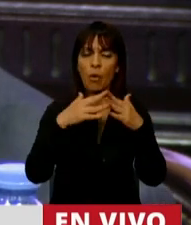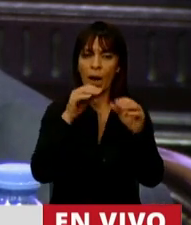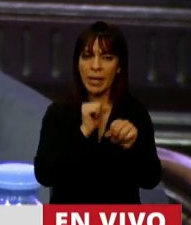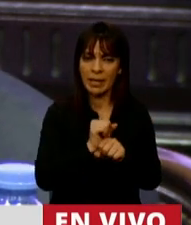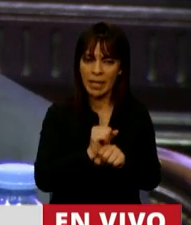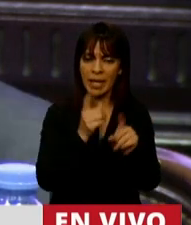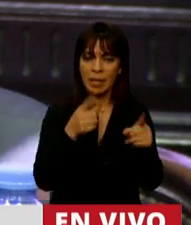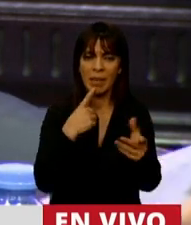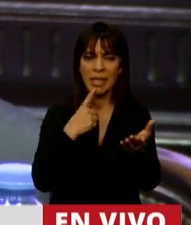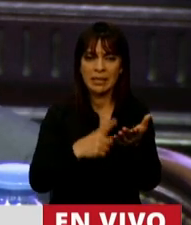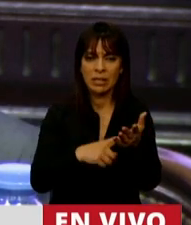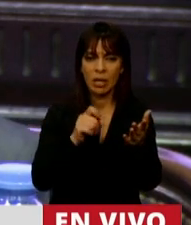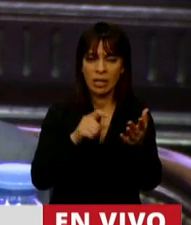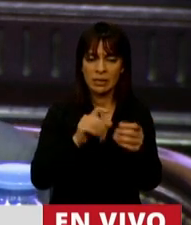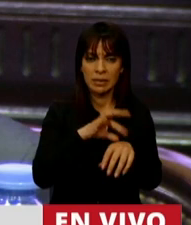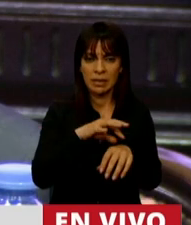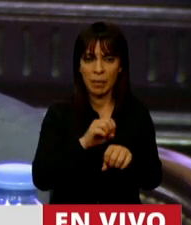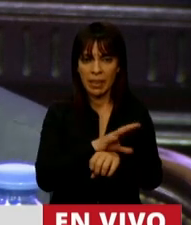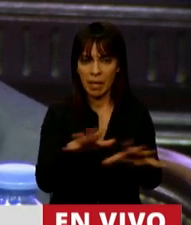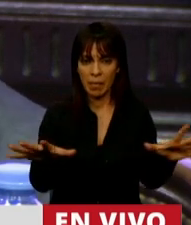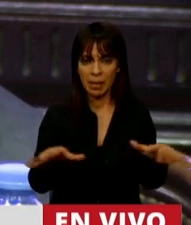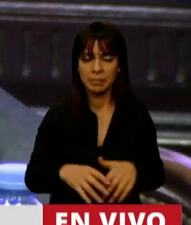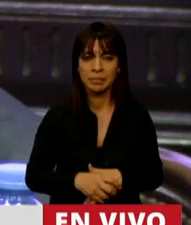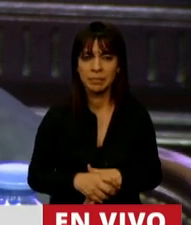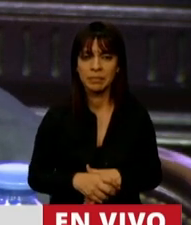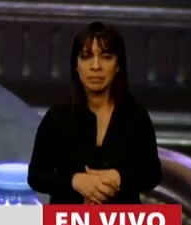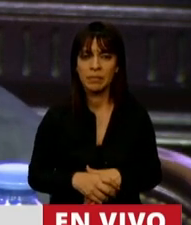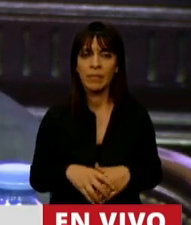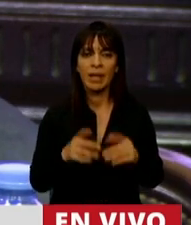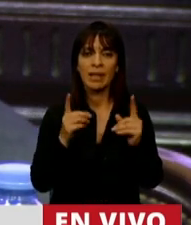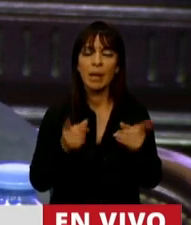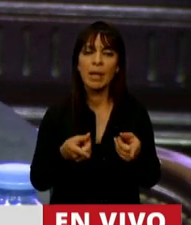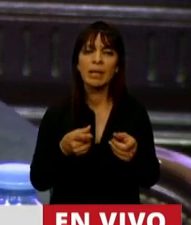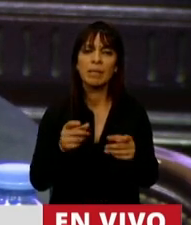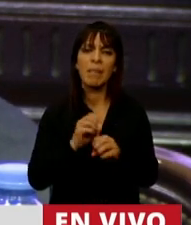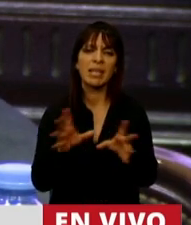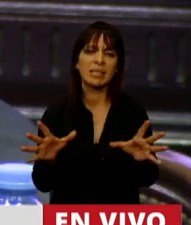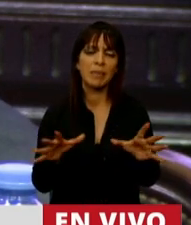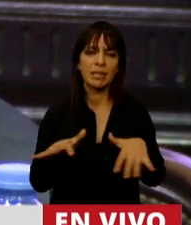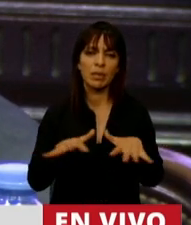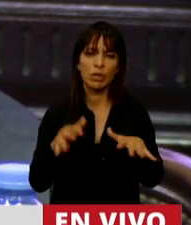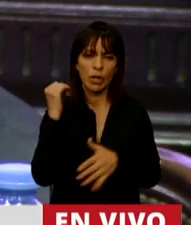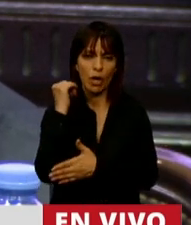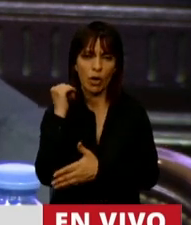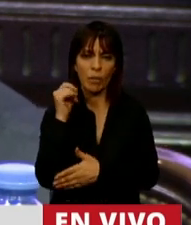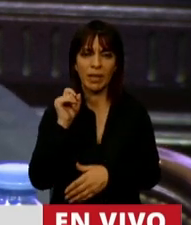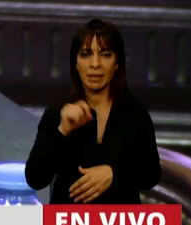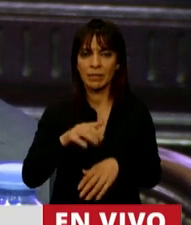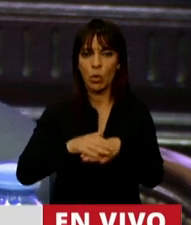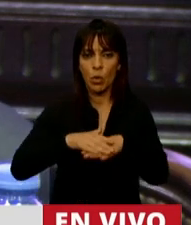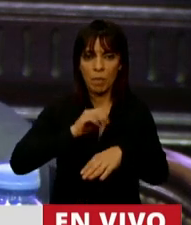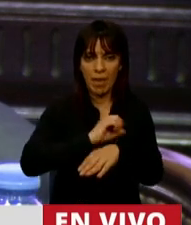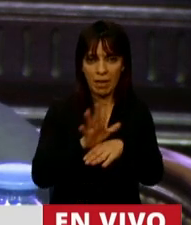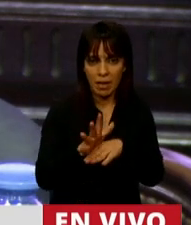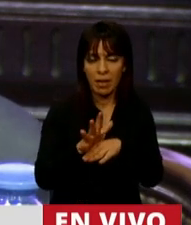se enfrentó la pandemia. La pésima situación económica que ha generado esta cuarentena no resolvió el